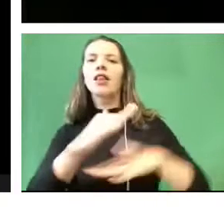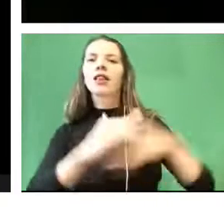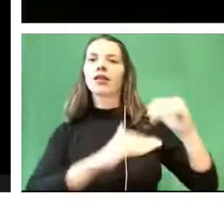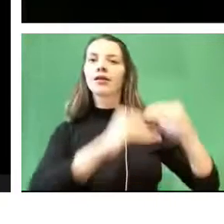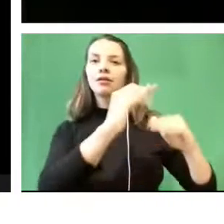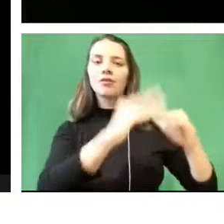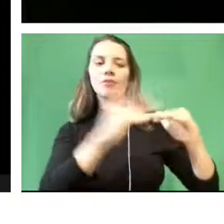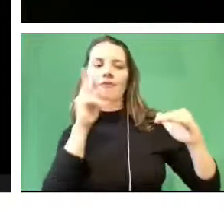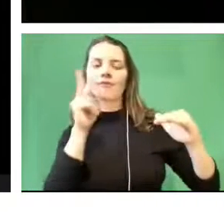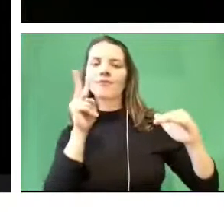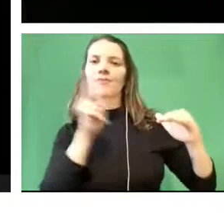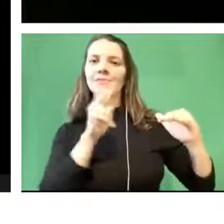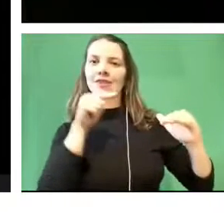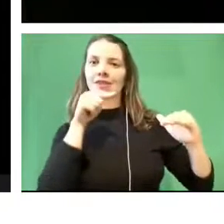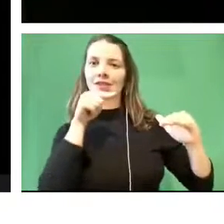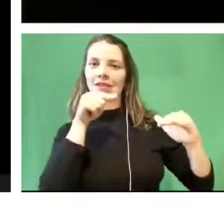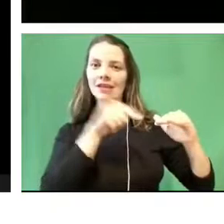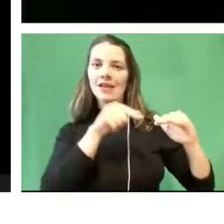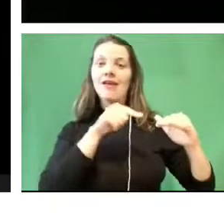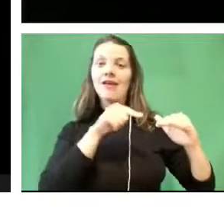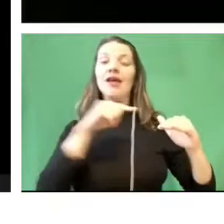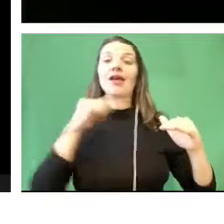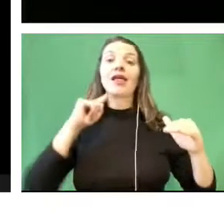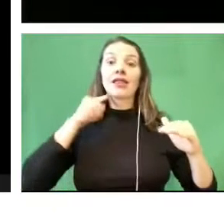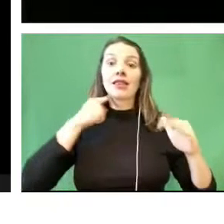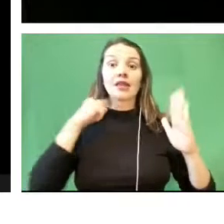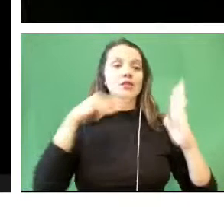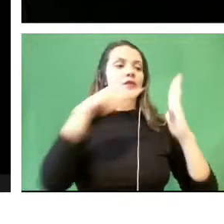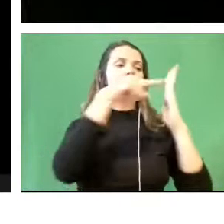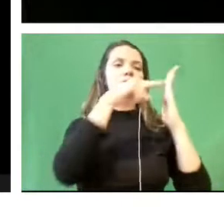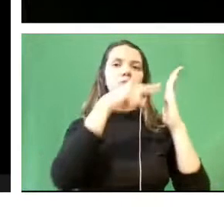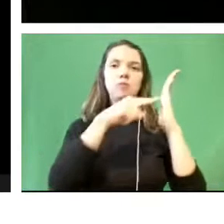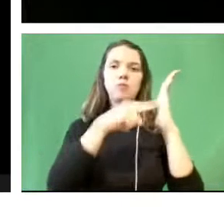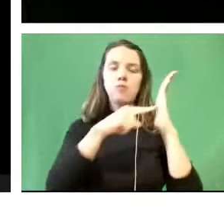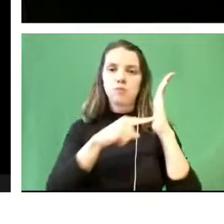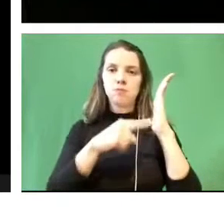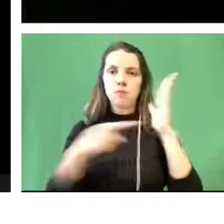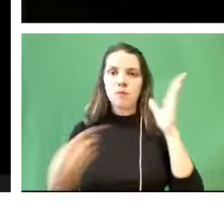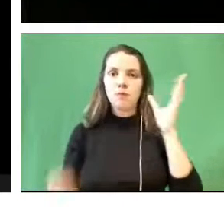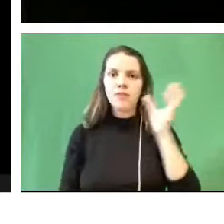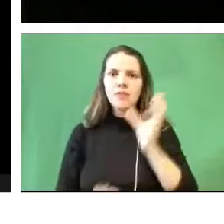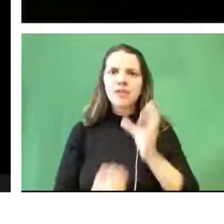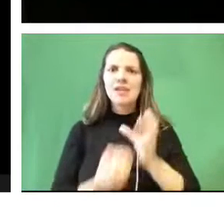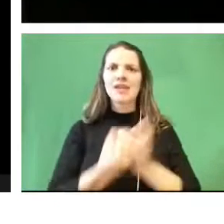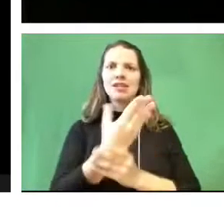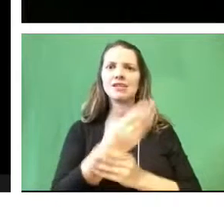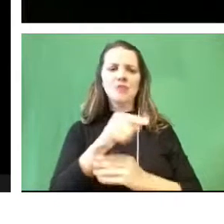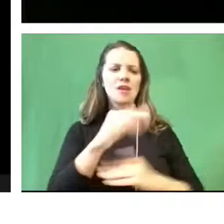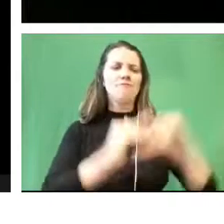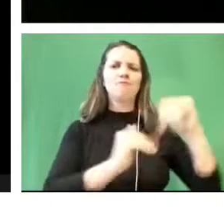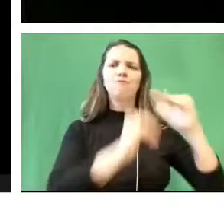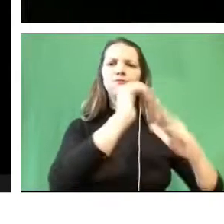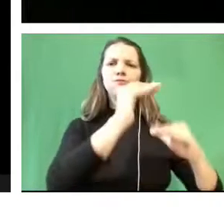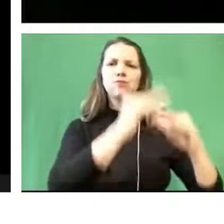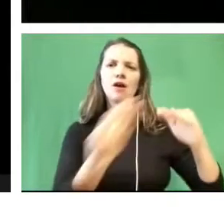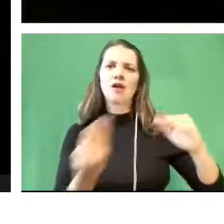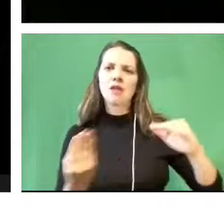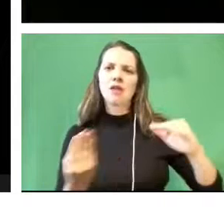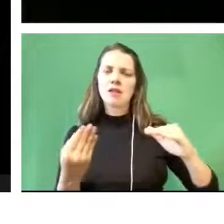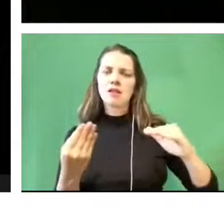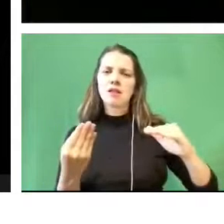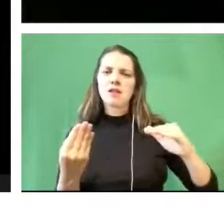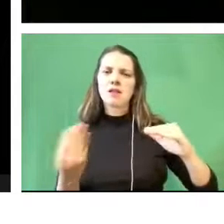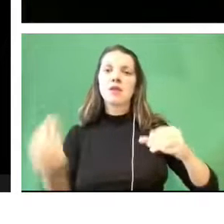se plantean 13 principios a tener en cuenta para la creación de entornos inclusivos que van más